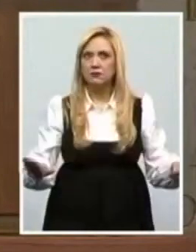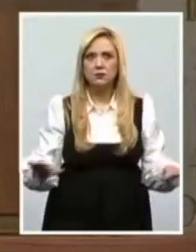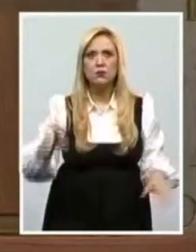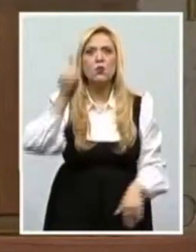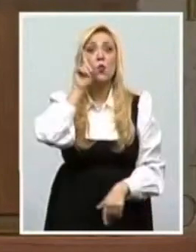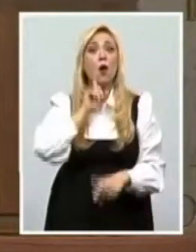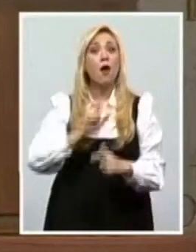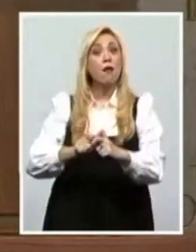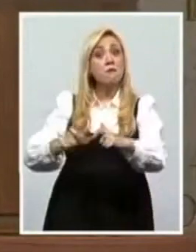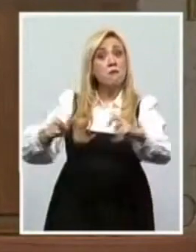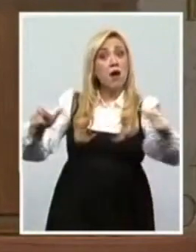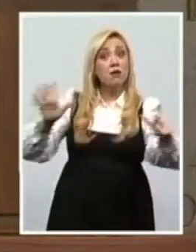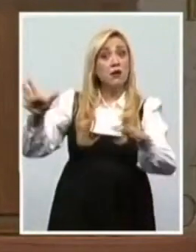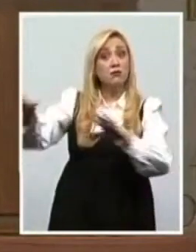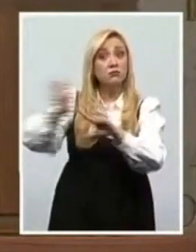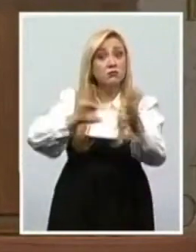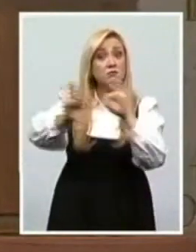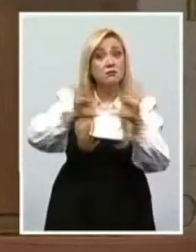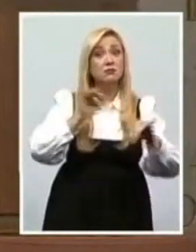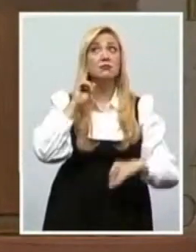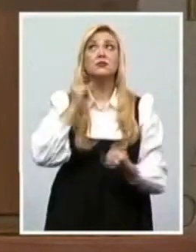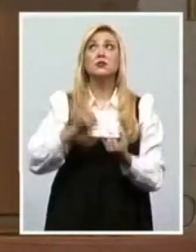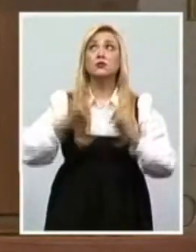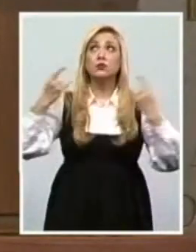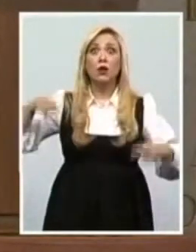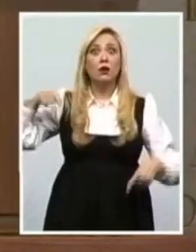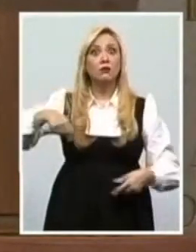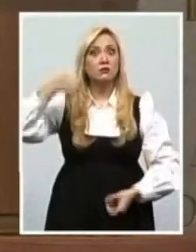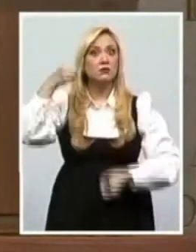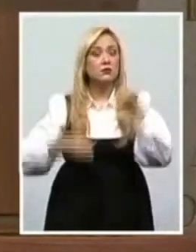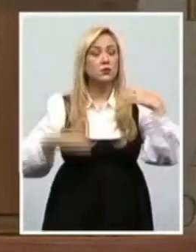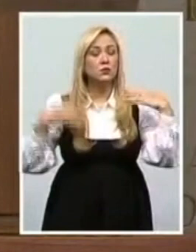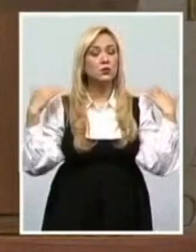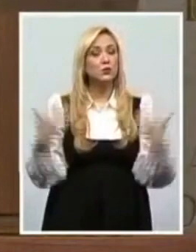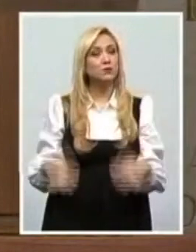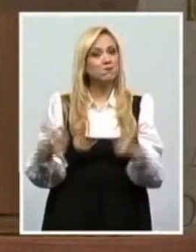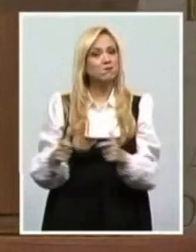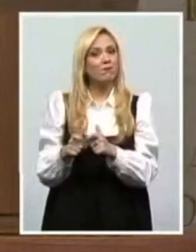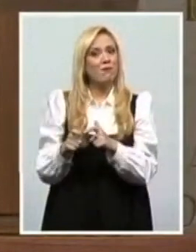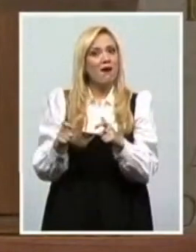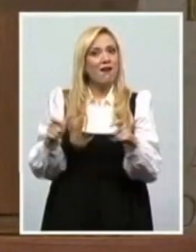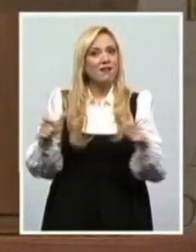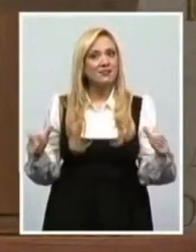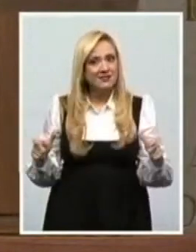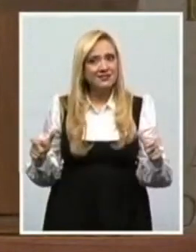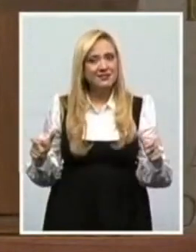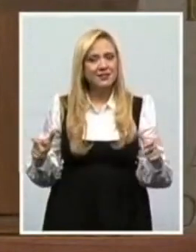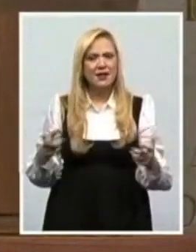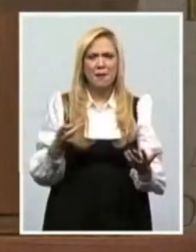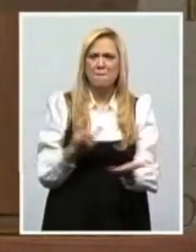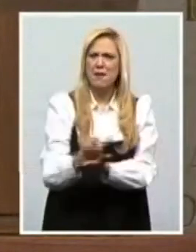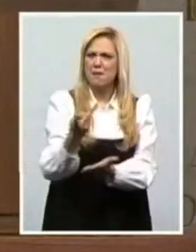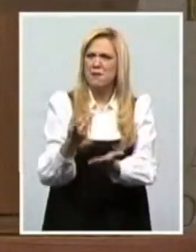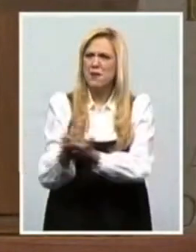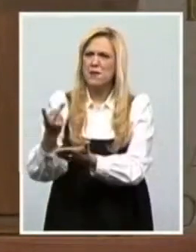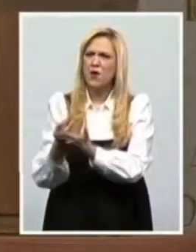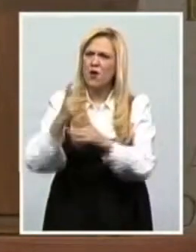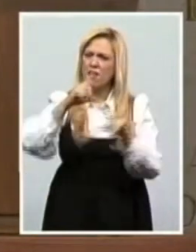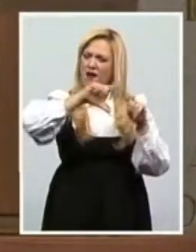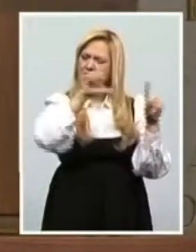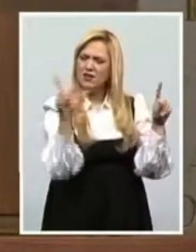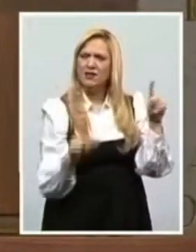mujeres juzgadoras designadas en la historia del Poder Judicial. Políticas públicas premiadas nacional